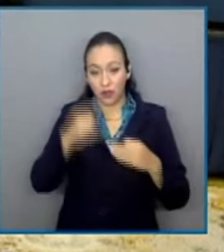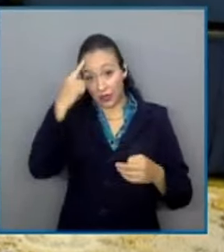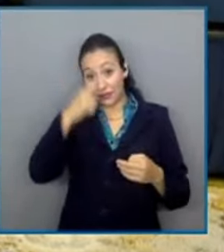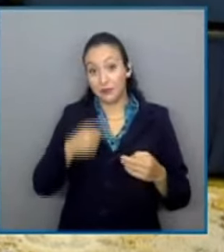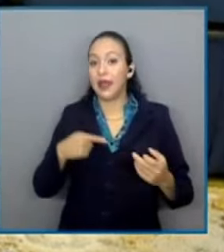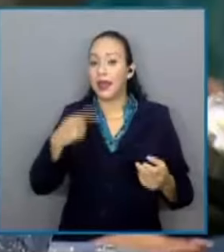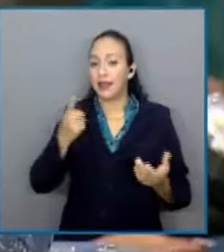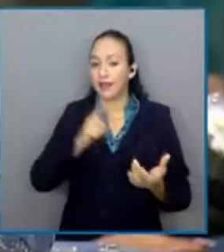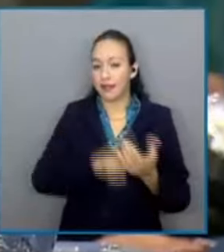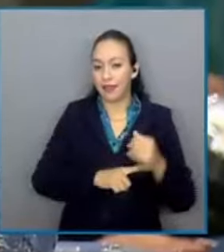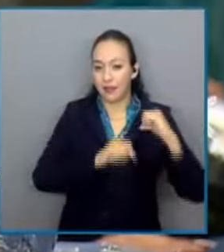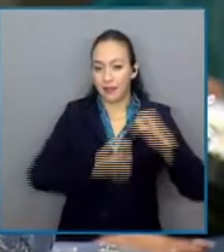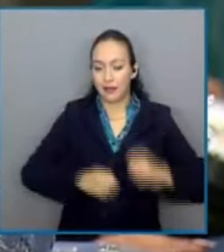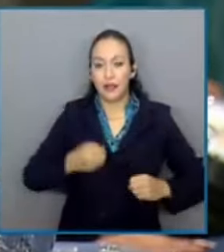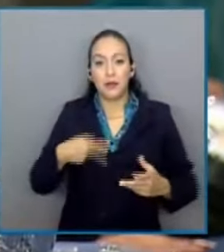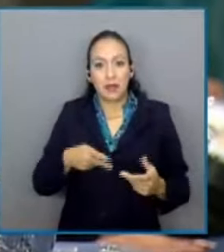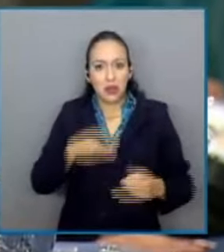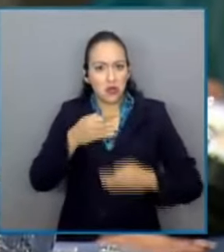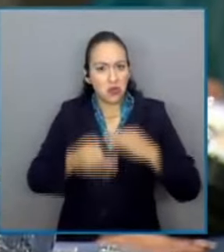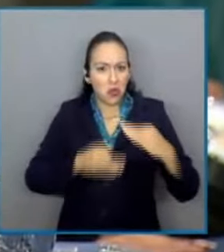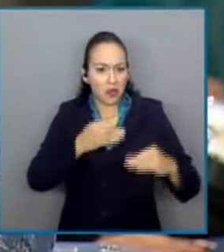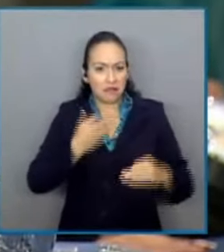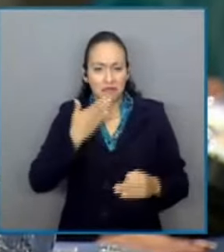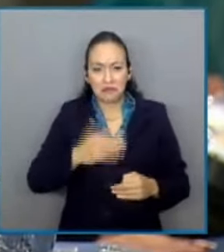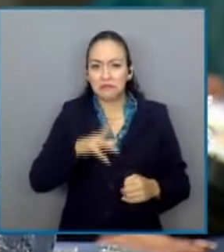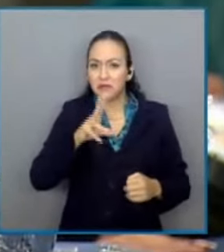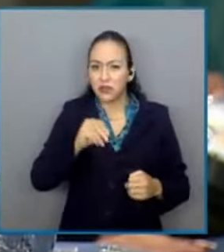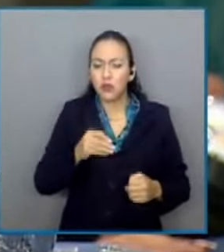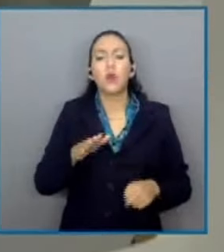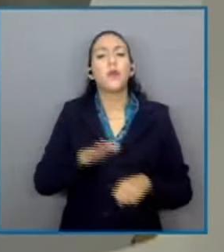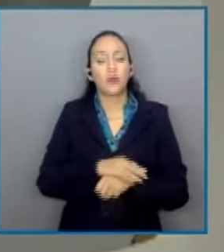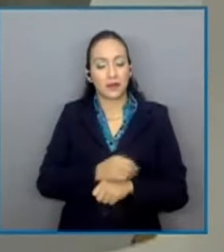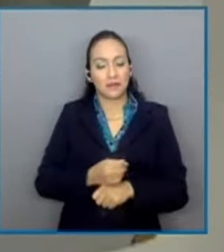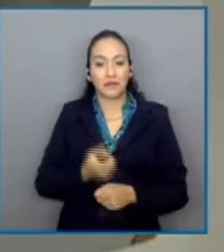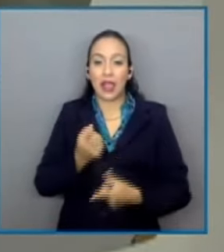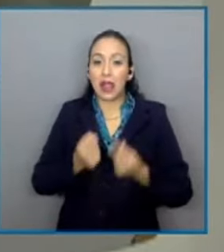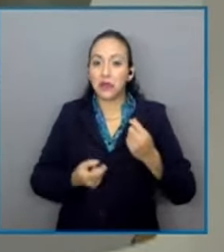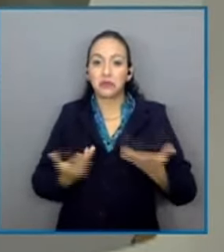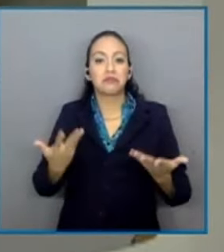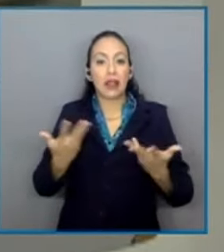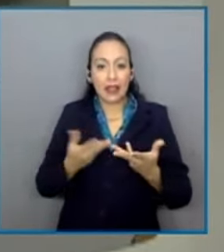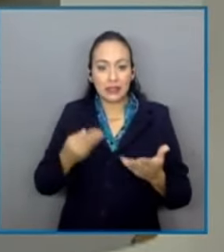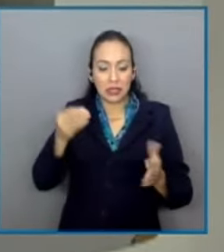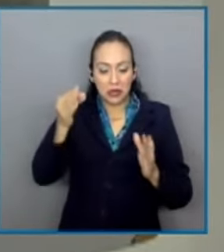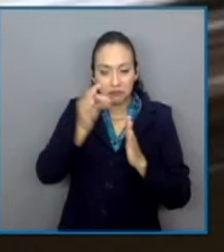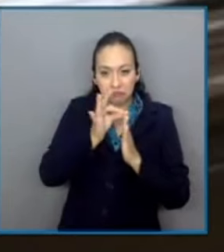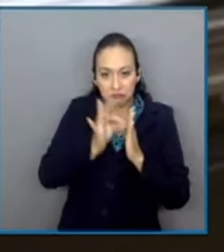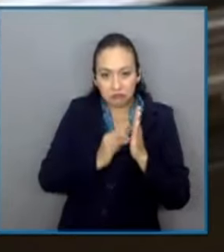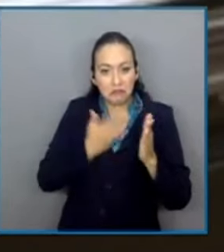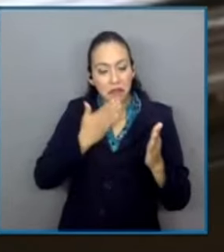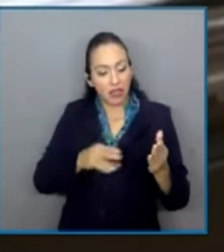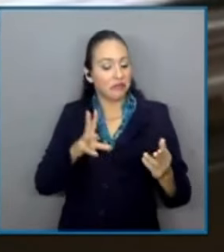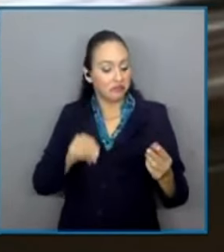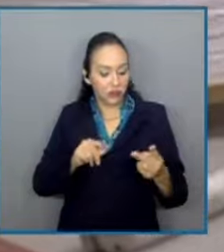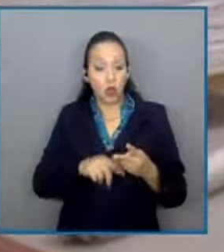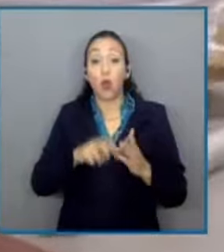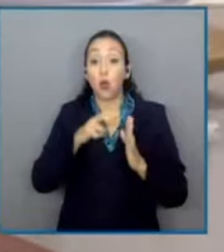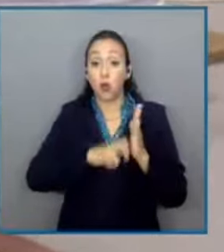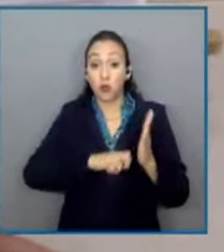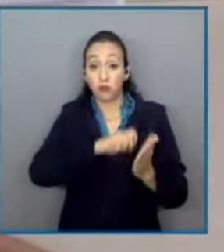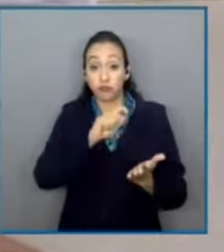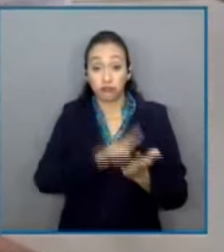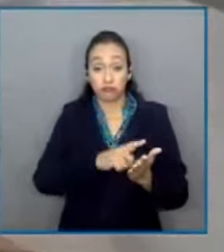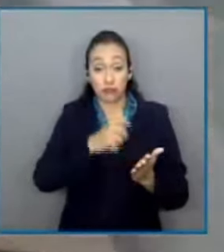se ha dado seguimiento a su implementación y porque no se ha realizado una reforma integral que implique tanto al sistema de impartición como